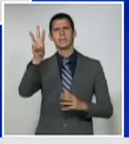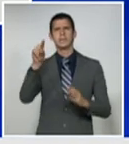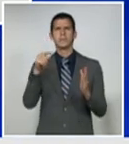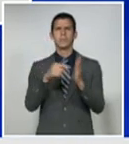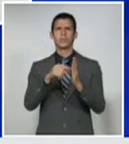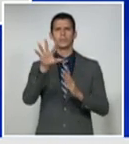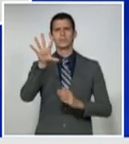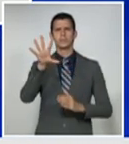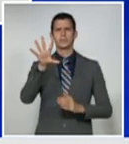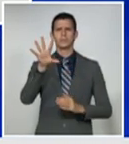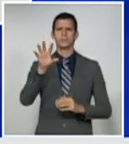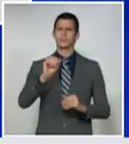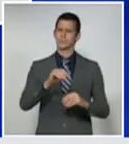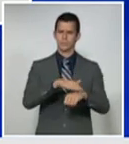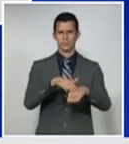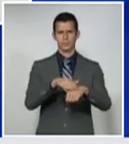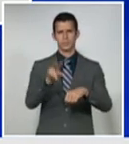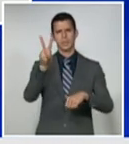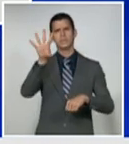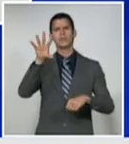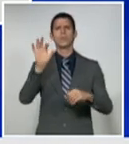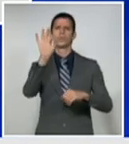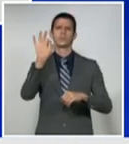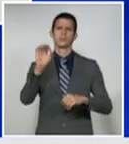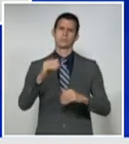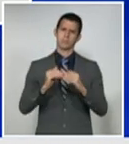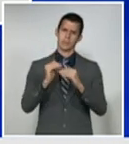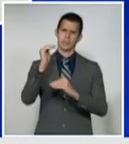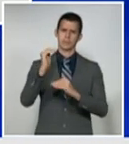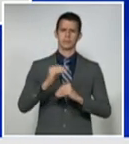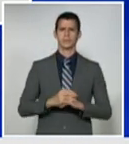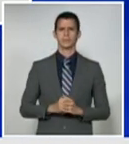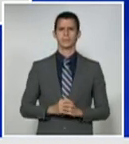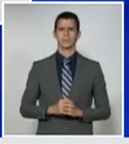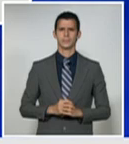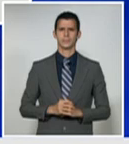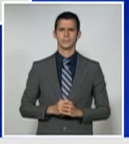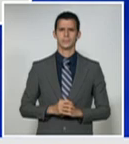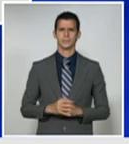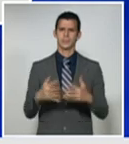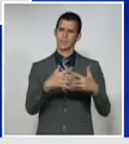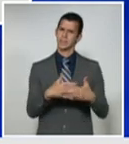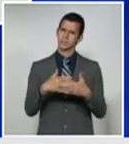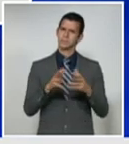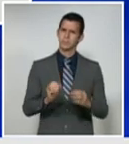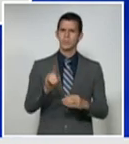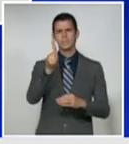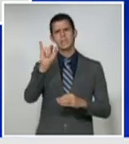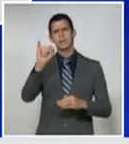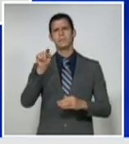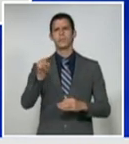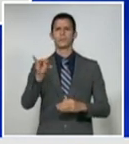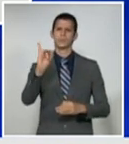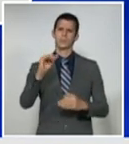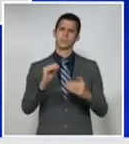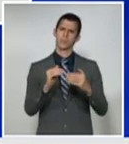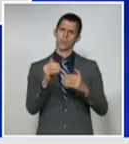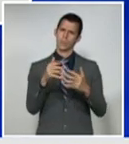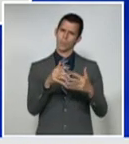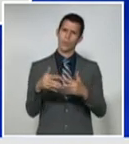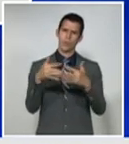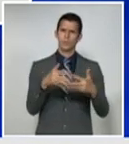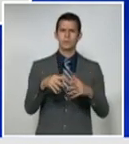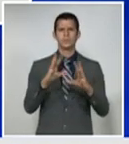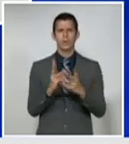23,5%, del 25%, y Estados Unidos con 16,6%. Pero